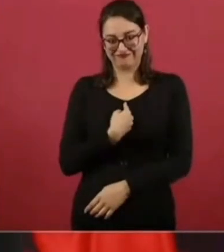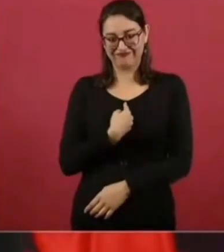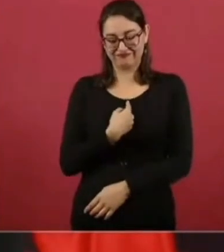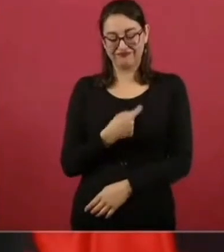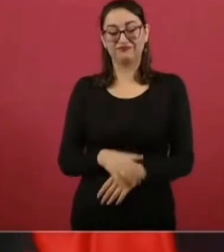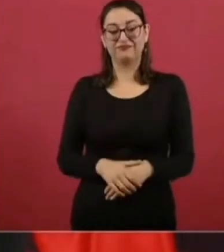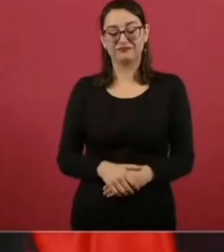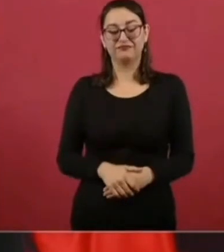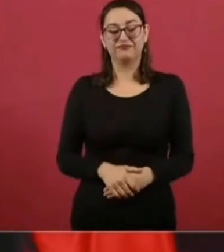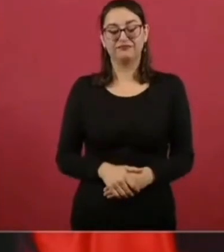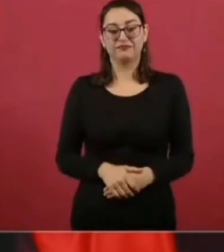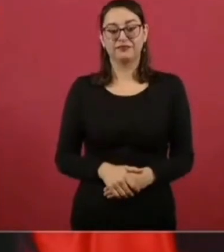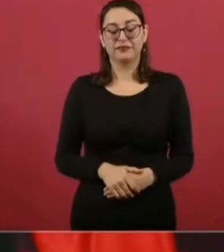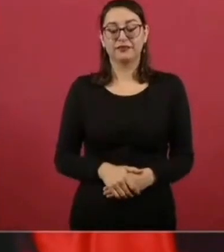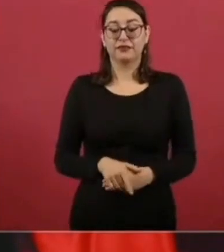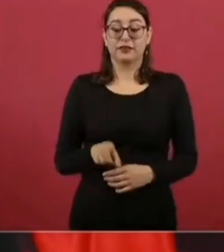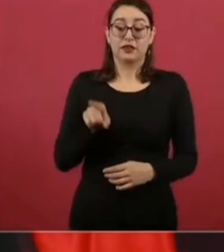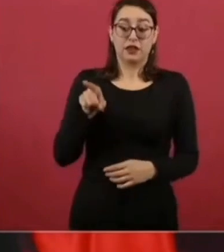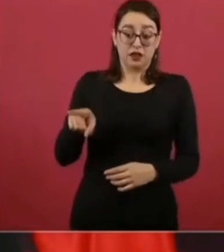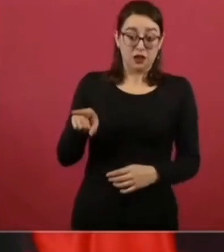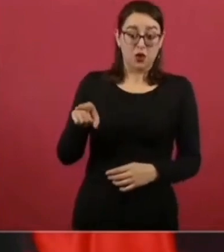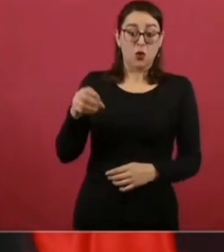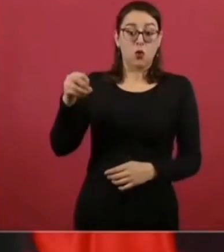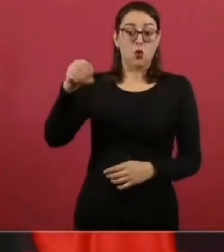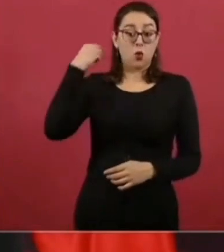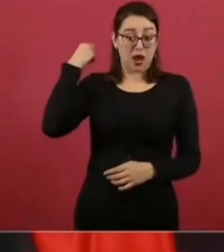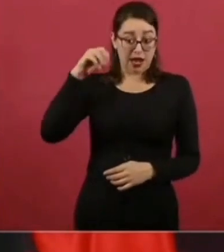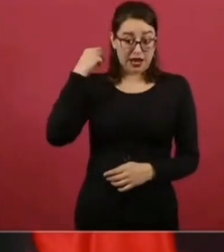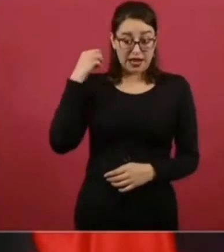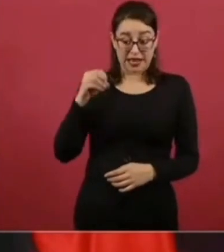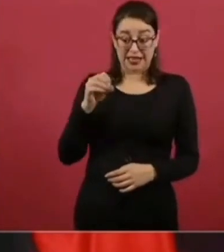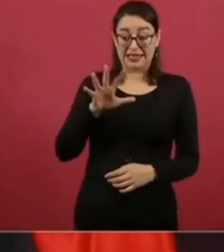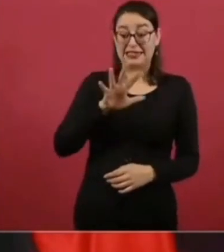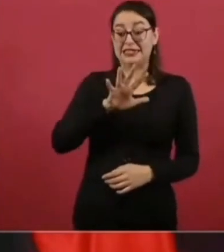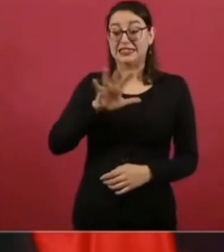los 570 municipios de Oaxaca,